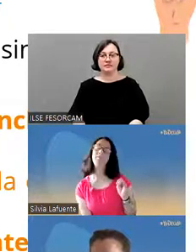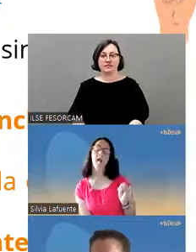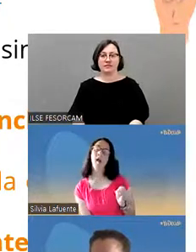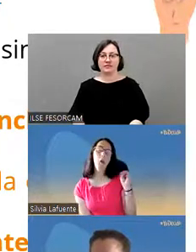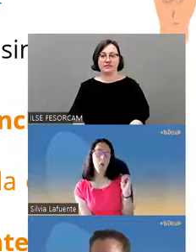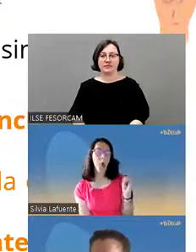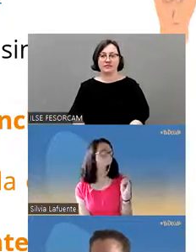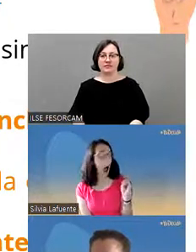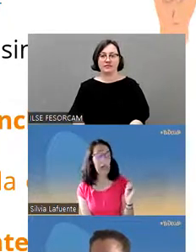También lo